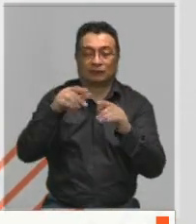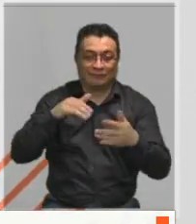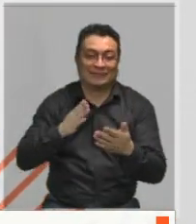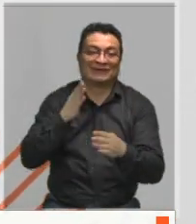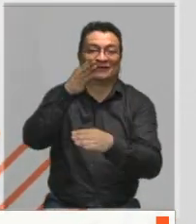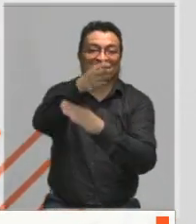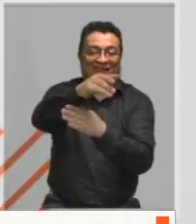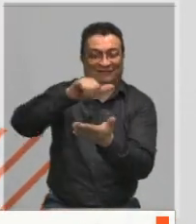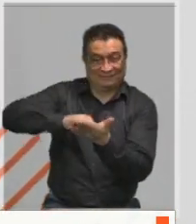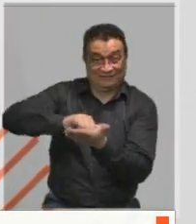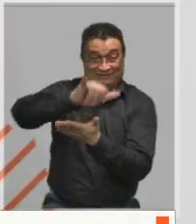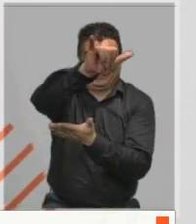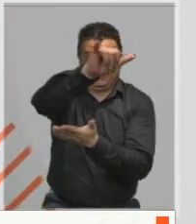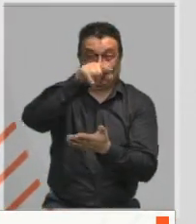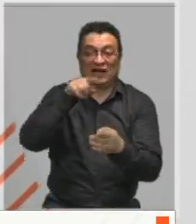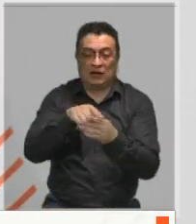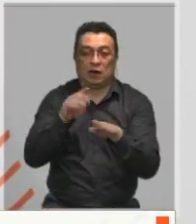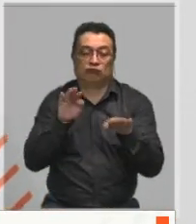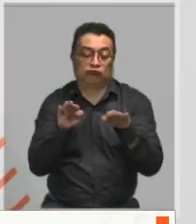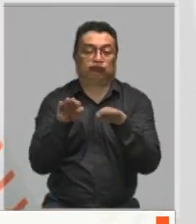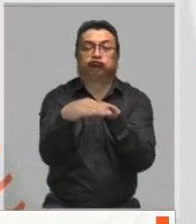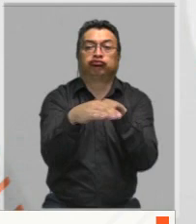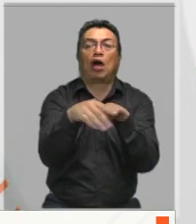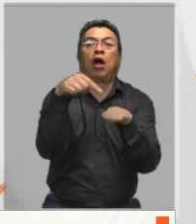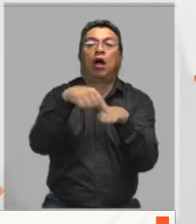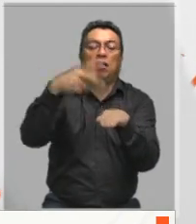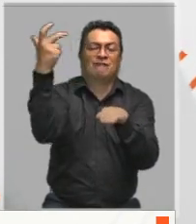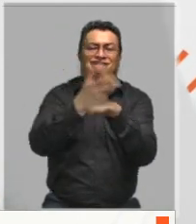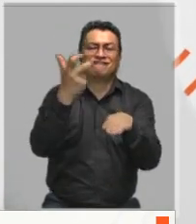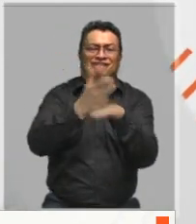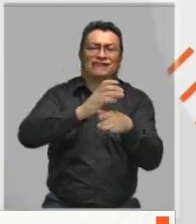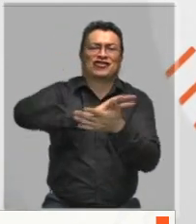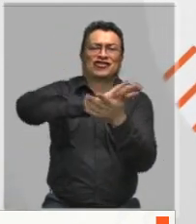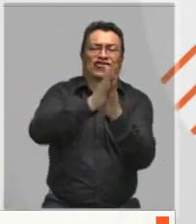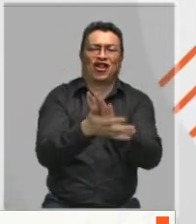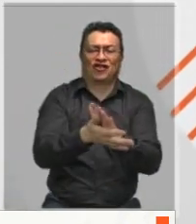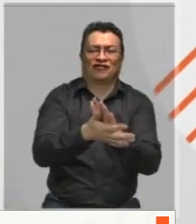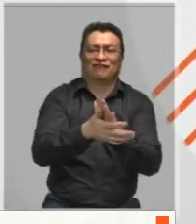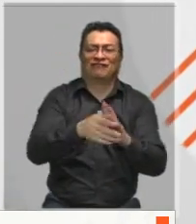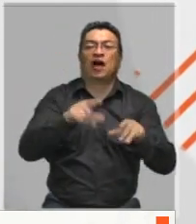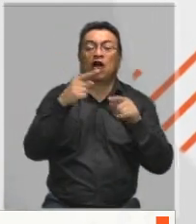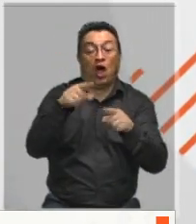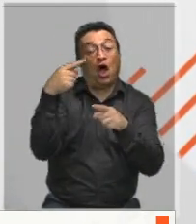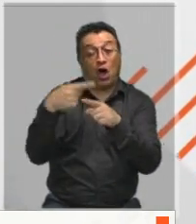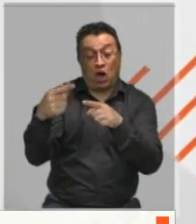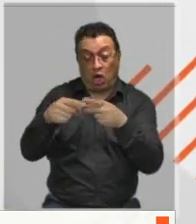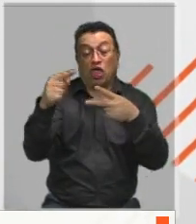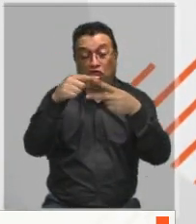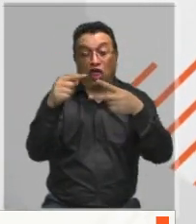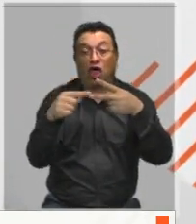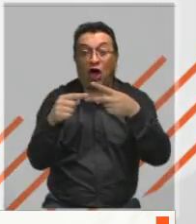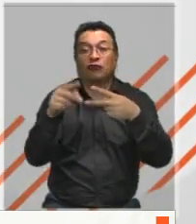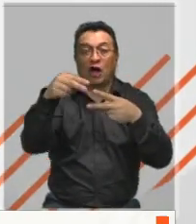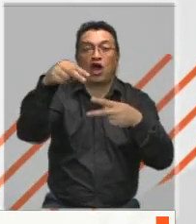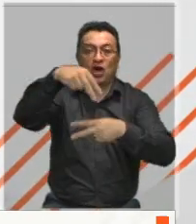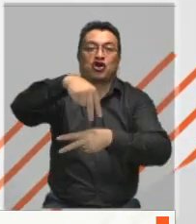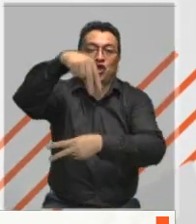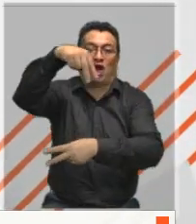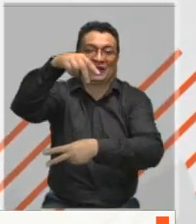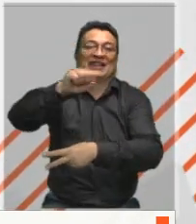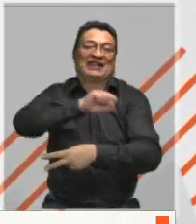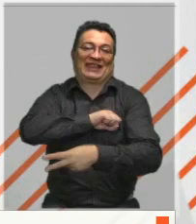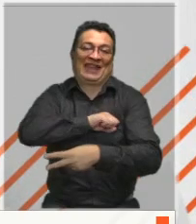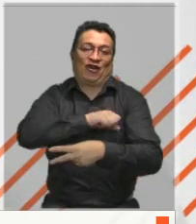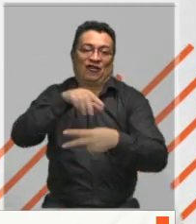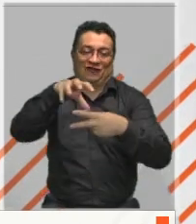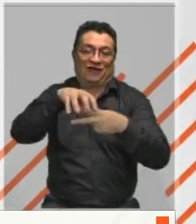fue interceptada por estos delincuentes que les robaron todo. Hubo otros dos hechos similares en el sector norte de la capital.